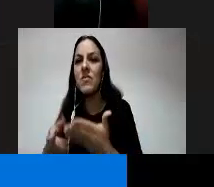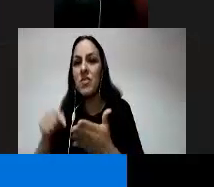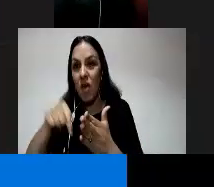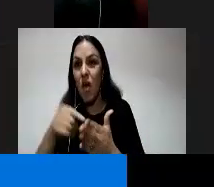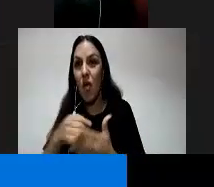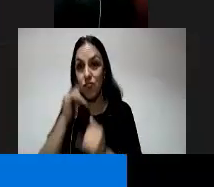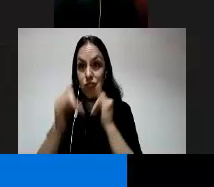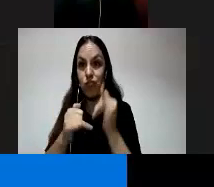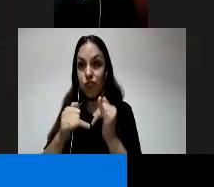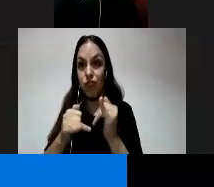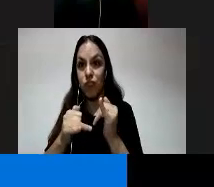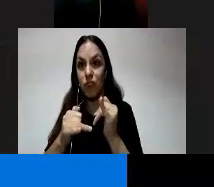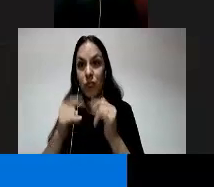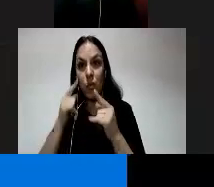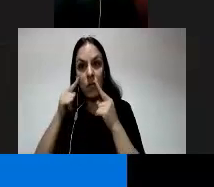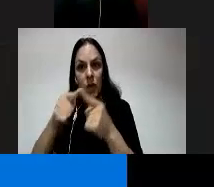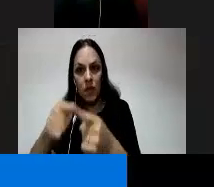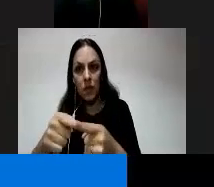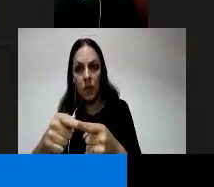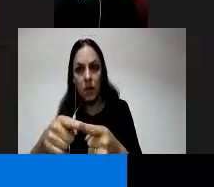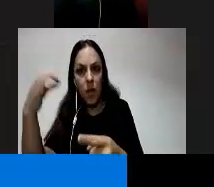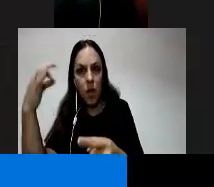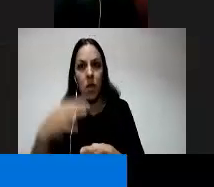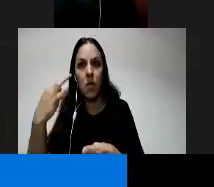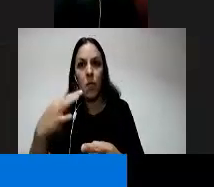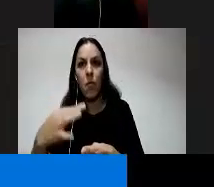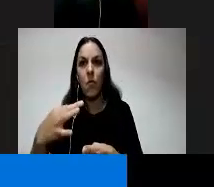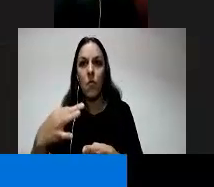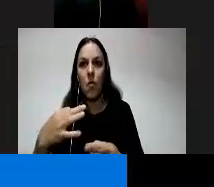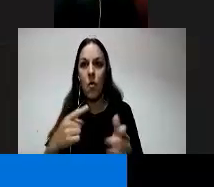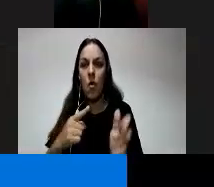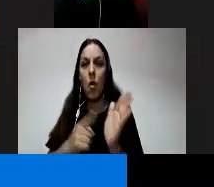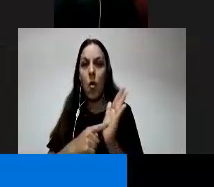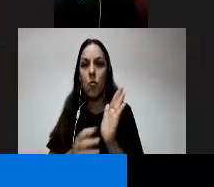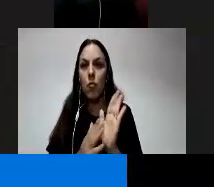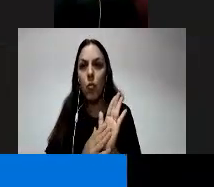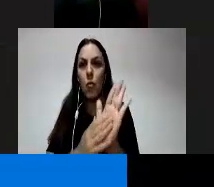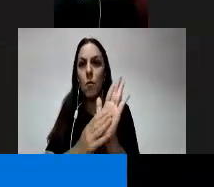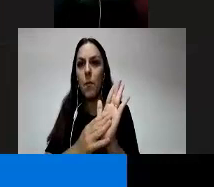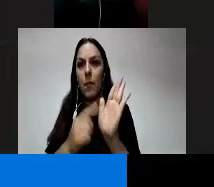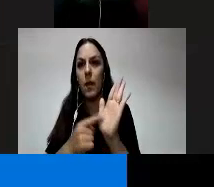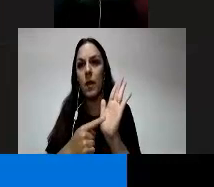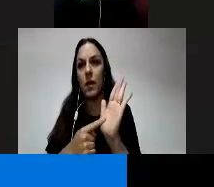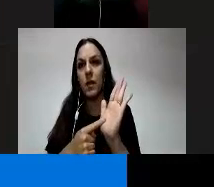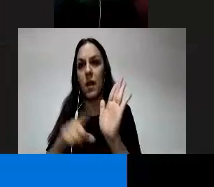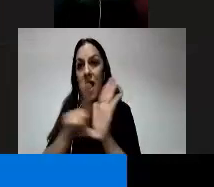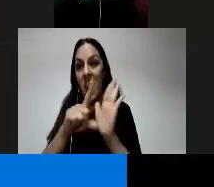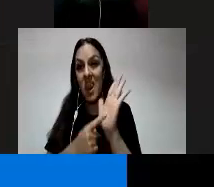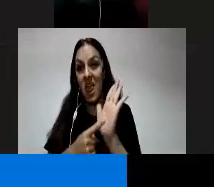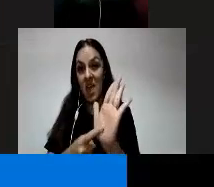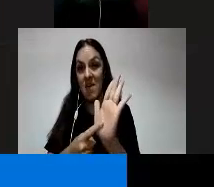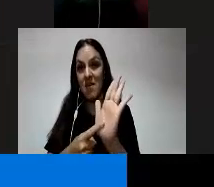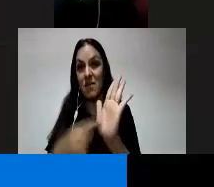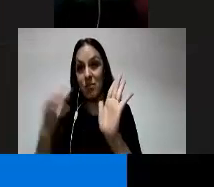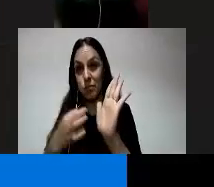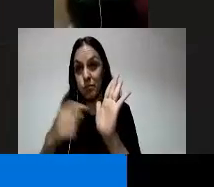con el fin explícito de coadyuvar al cumplimiento del precepto legal para que no se presenten obstáculos que vayan